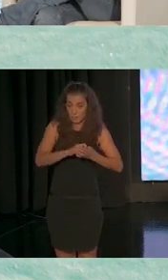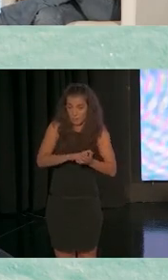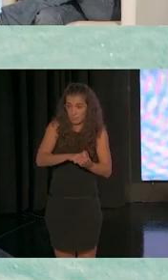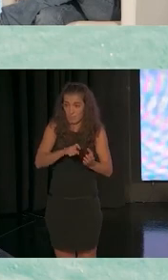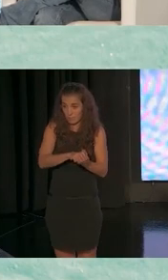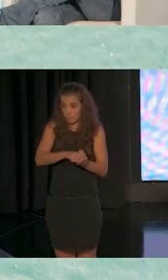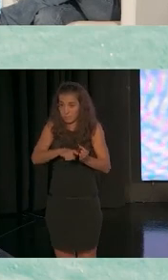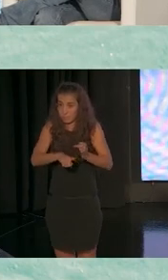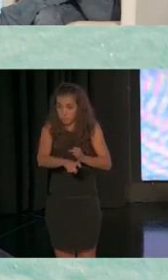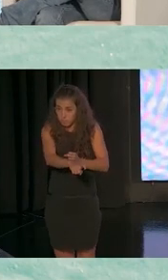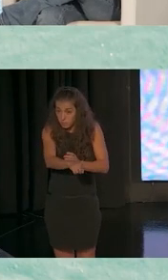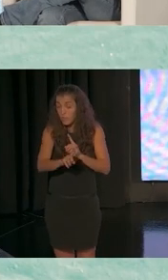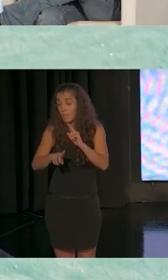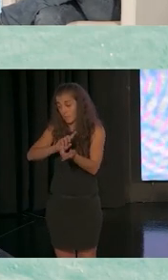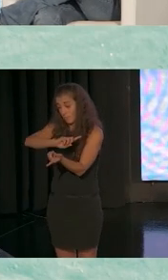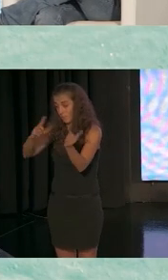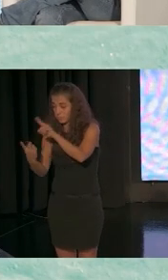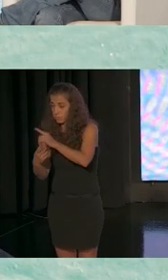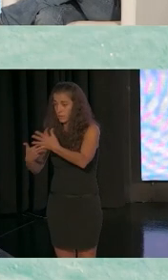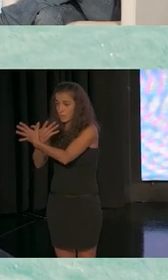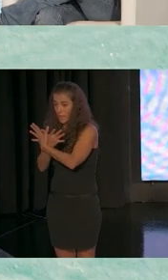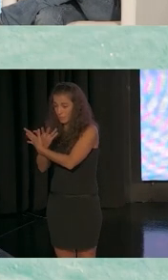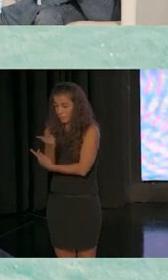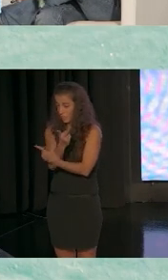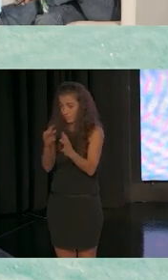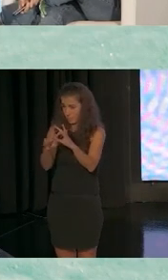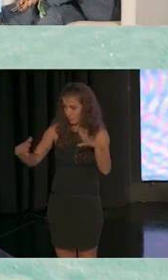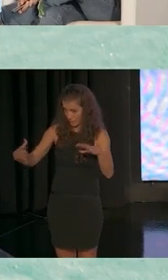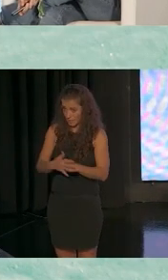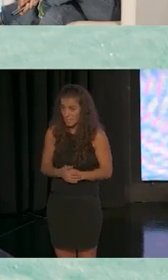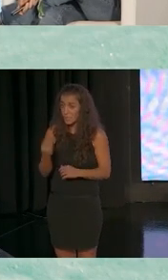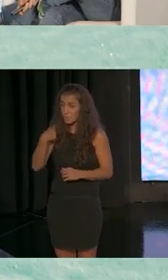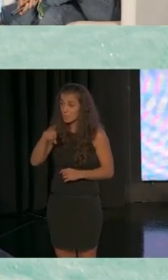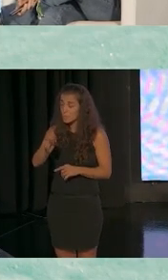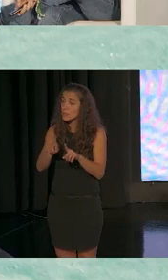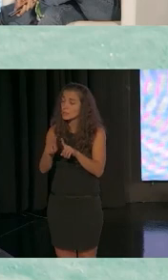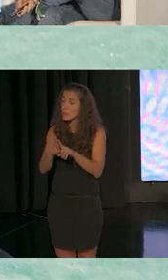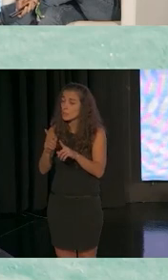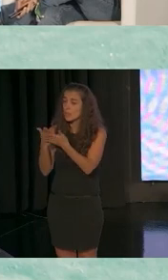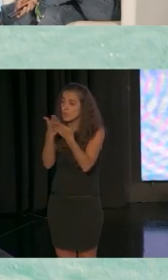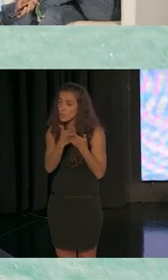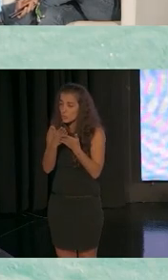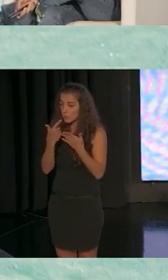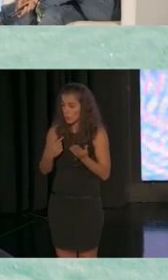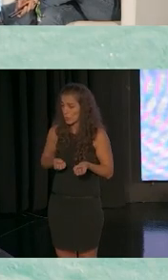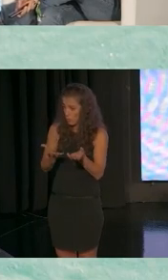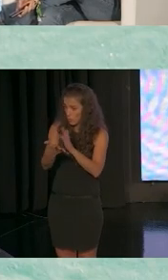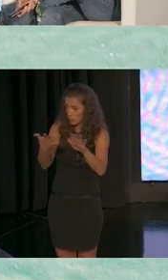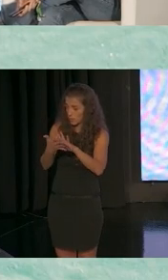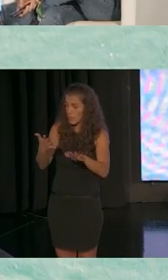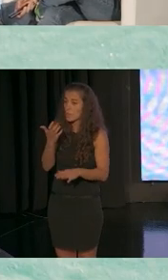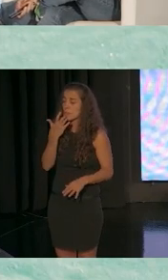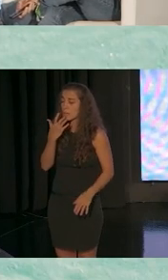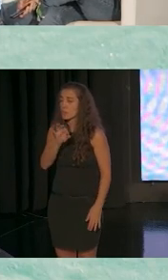vemos Claro en estudios en estudios por ejemplo Uy perdón eh en estudios por ejemplo y lo cuento muy rápido como el de El sabaki